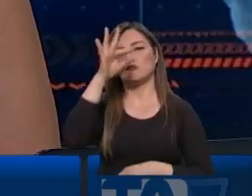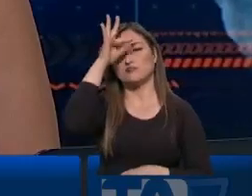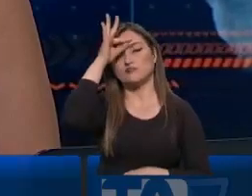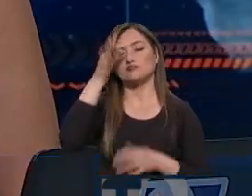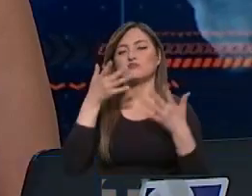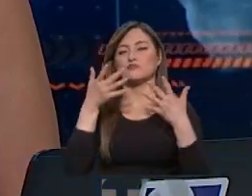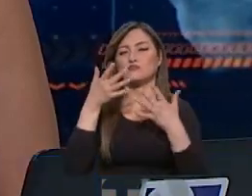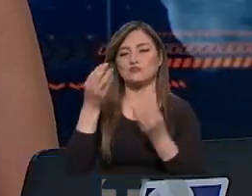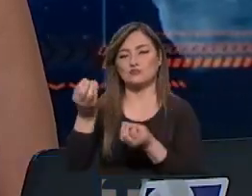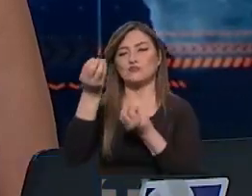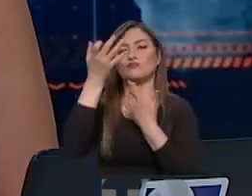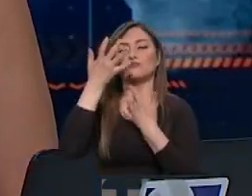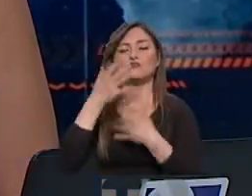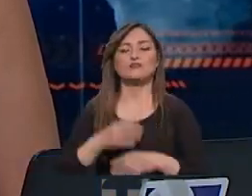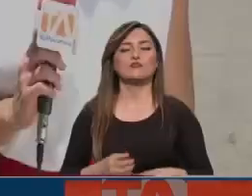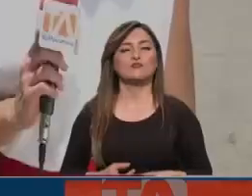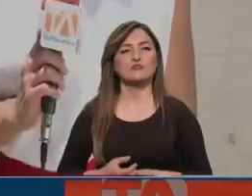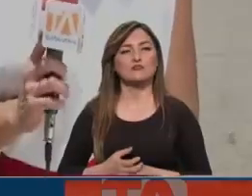Dayana. Adelante.